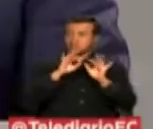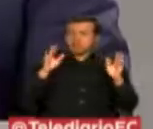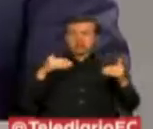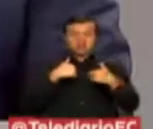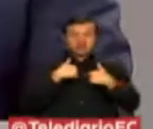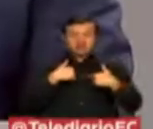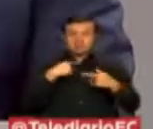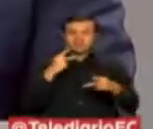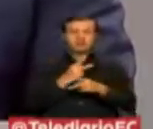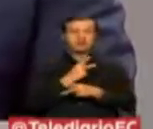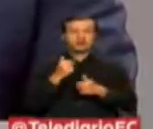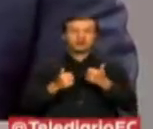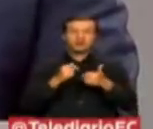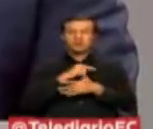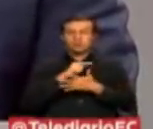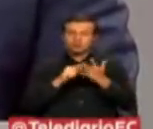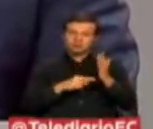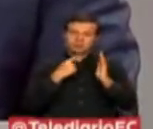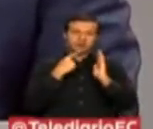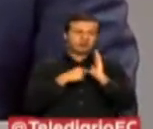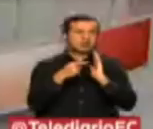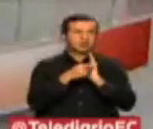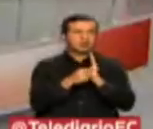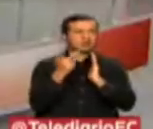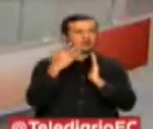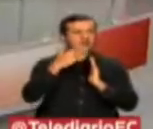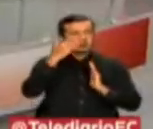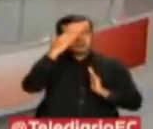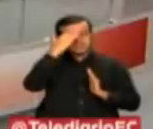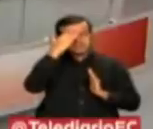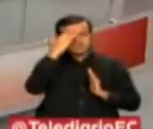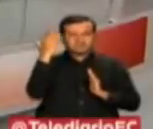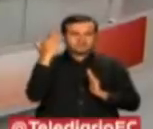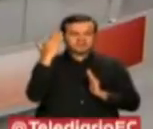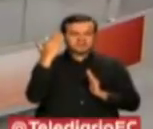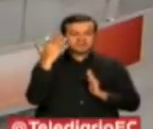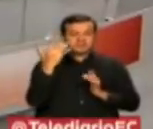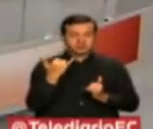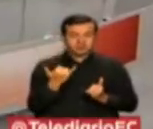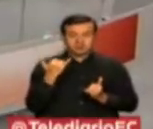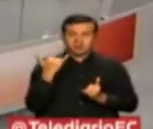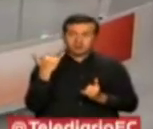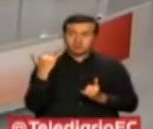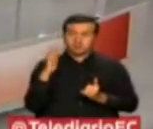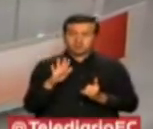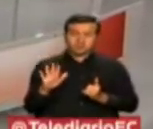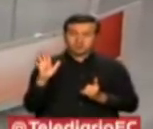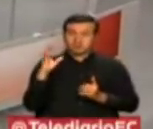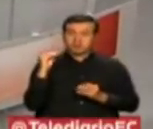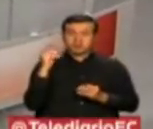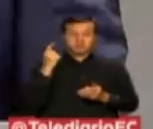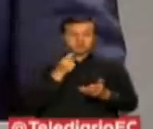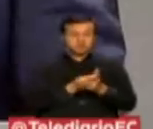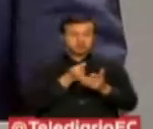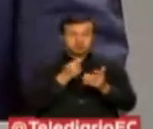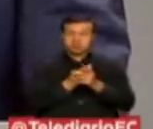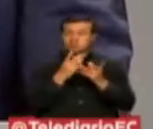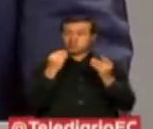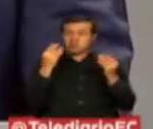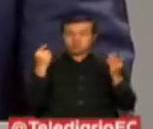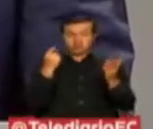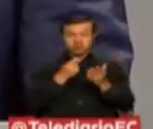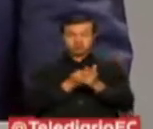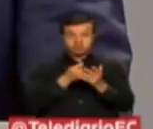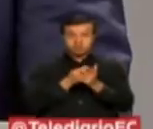especies amenazadas en este caso? Ya sabemos que el mercado consumidor